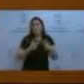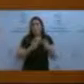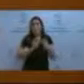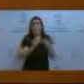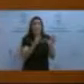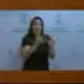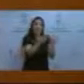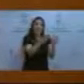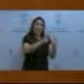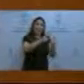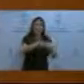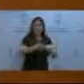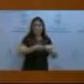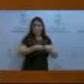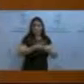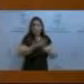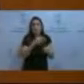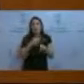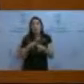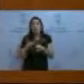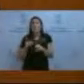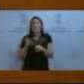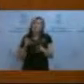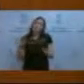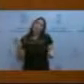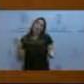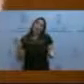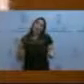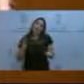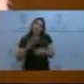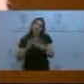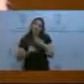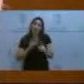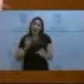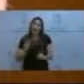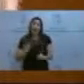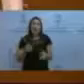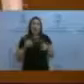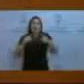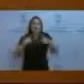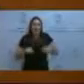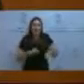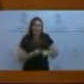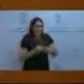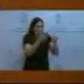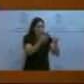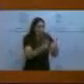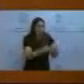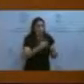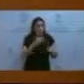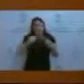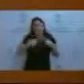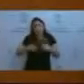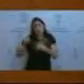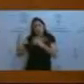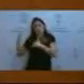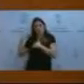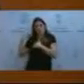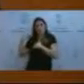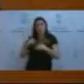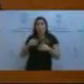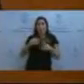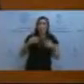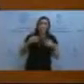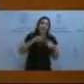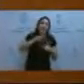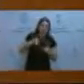políticas. Estas son las políticas del Partido Popular. Y lo malo ya no es fracasar en su política, lo malo no es haber fracasado en el pasado, lo malo no es este panorama en el presente, sino